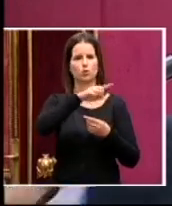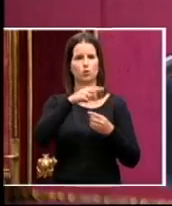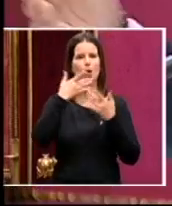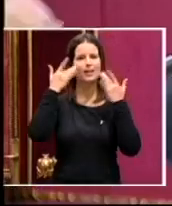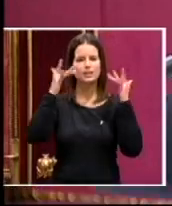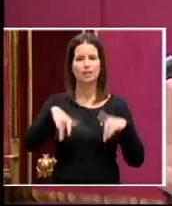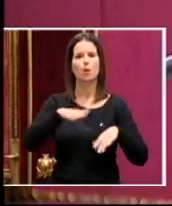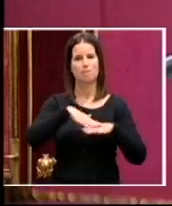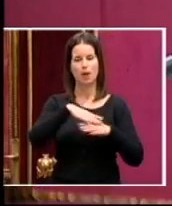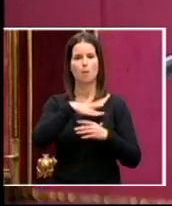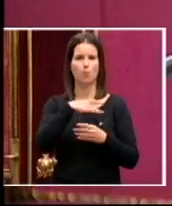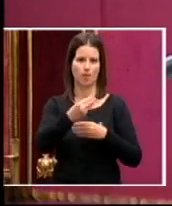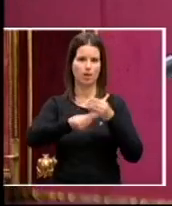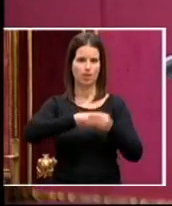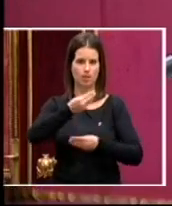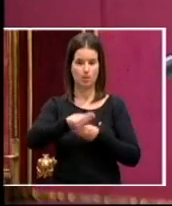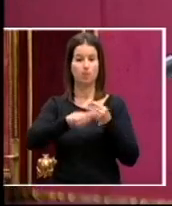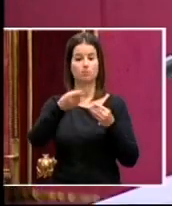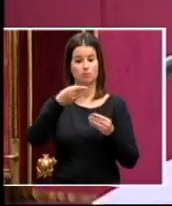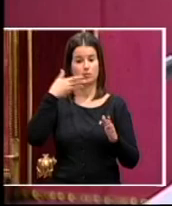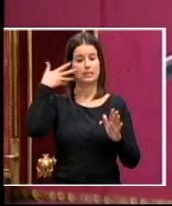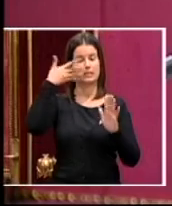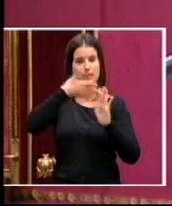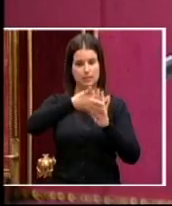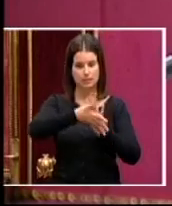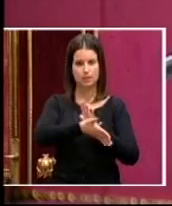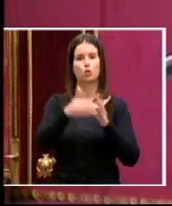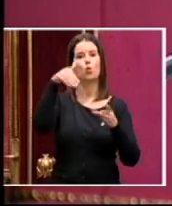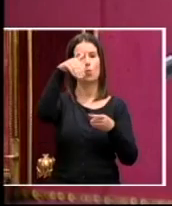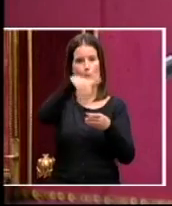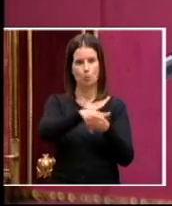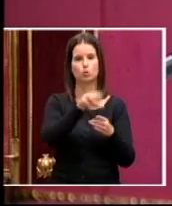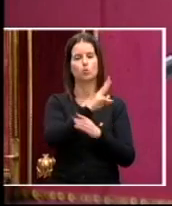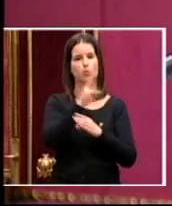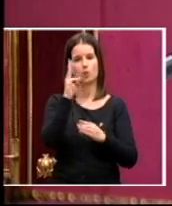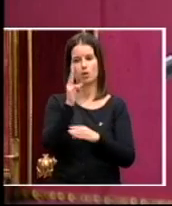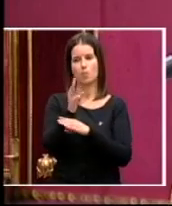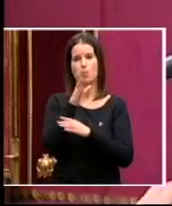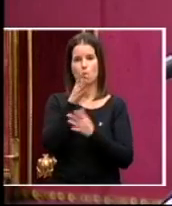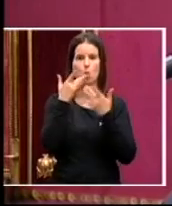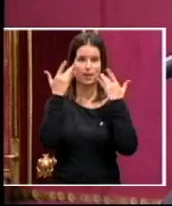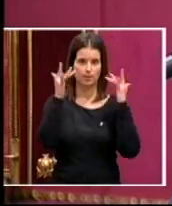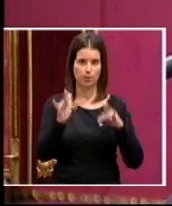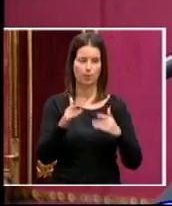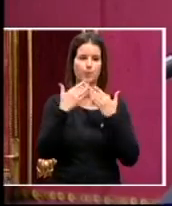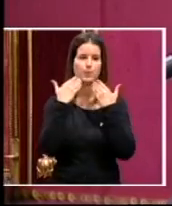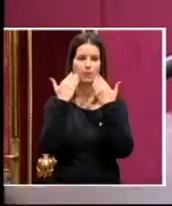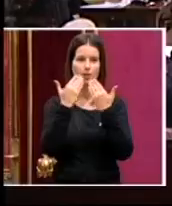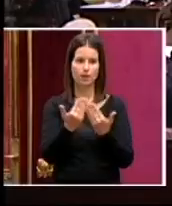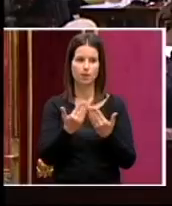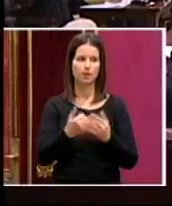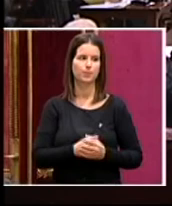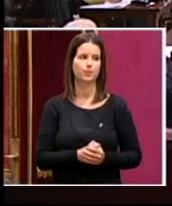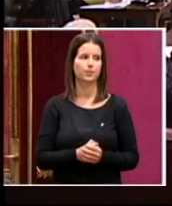se han abstenido para que se pueda acometer. Y ese es el sentido del voto que va a tener el Grupo Popular con su abstención. Gracias, señor Ledesma.